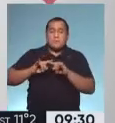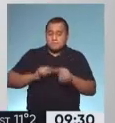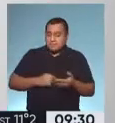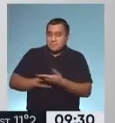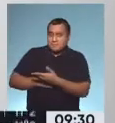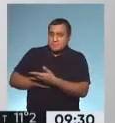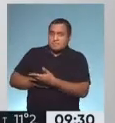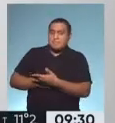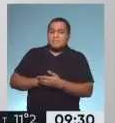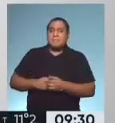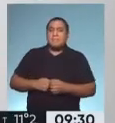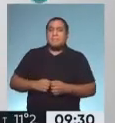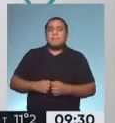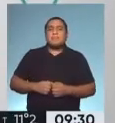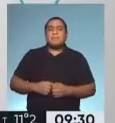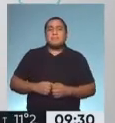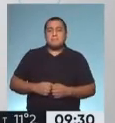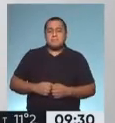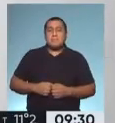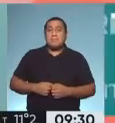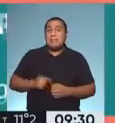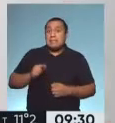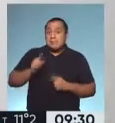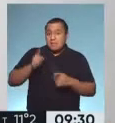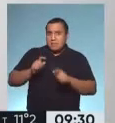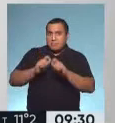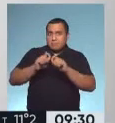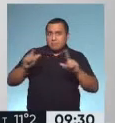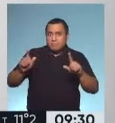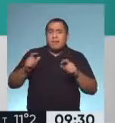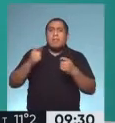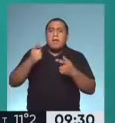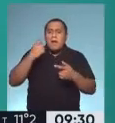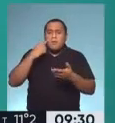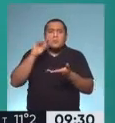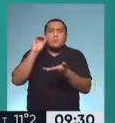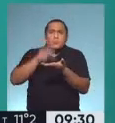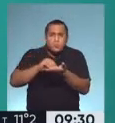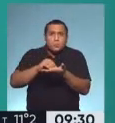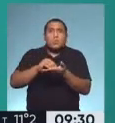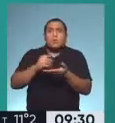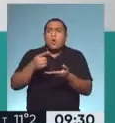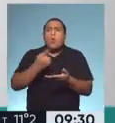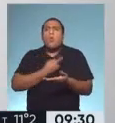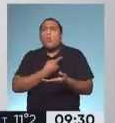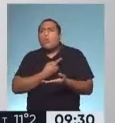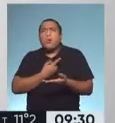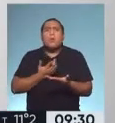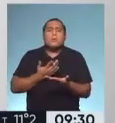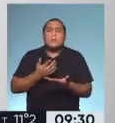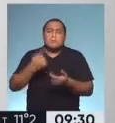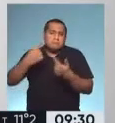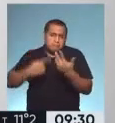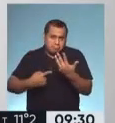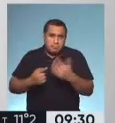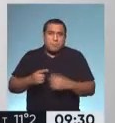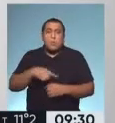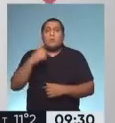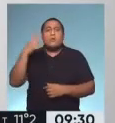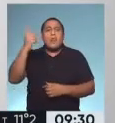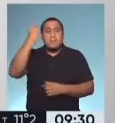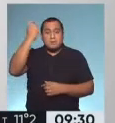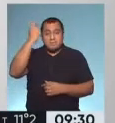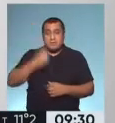color coronavirus y también vas a tener el tornero la manera de saber dónde te toca y demás en la pampa y